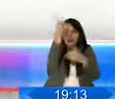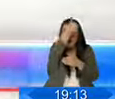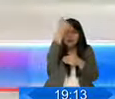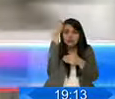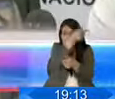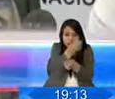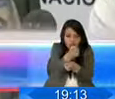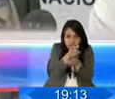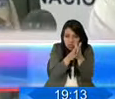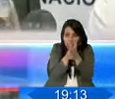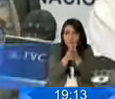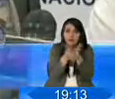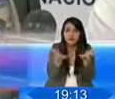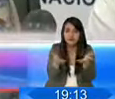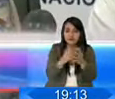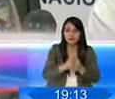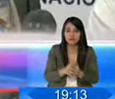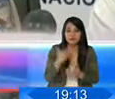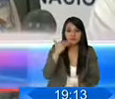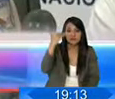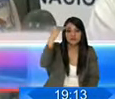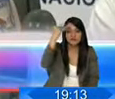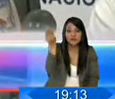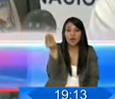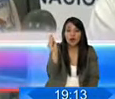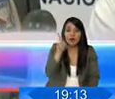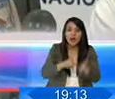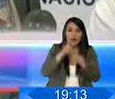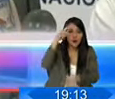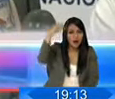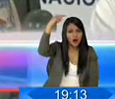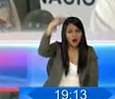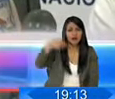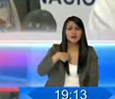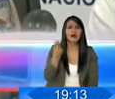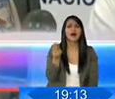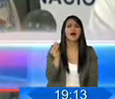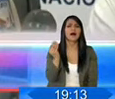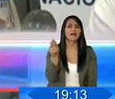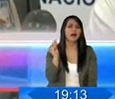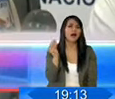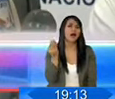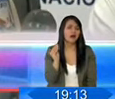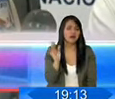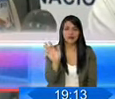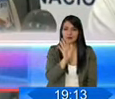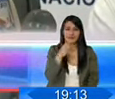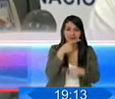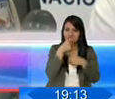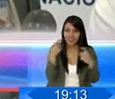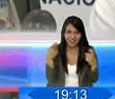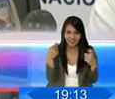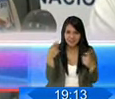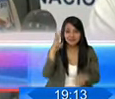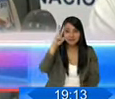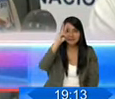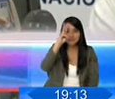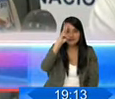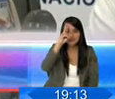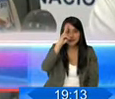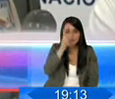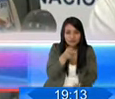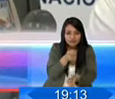menores. Personas mayores o adultas que se hacen pasar por niños, jóvenes, adolescentes para